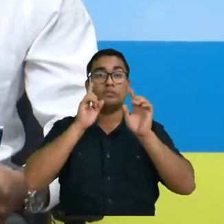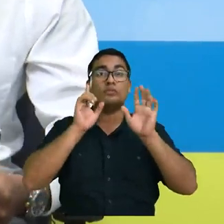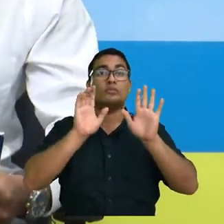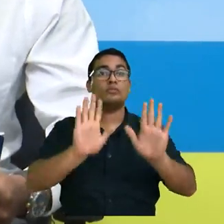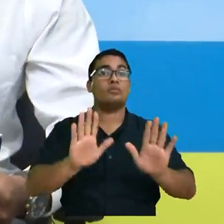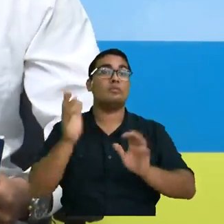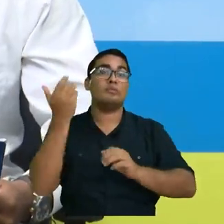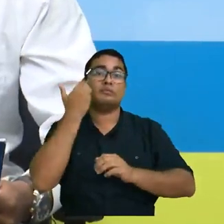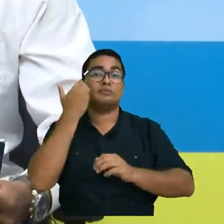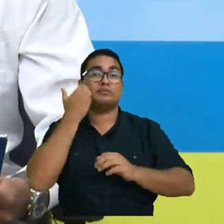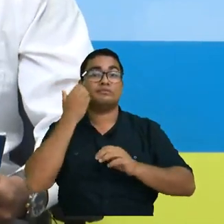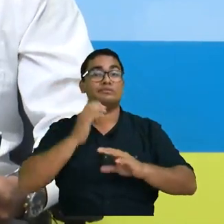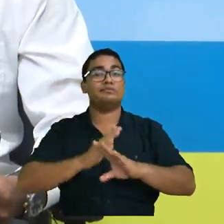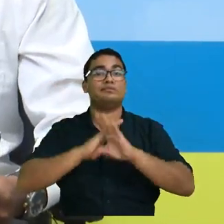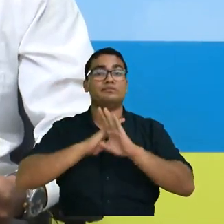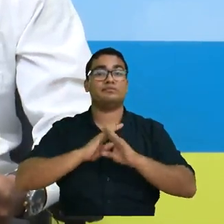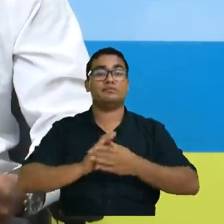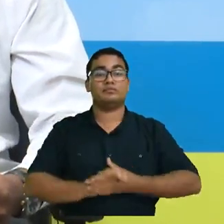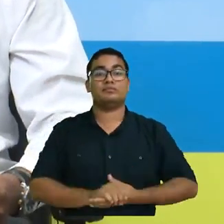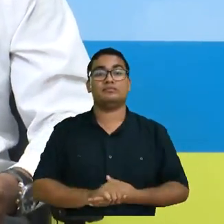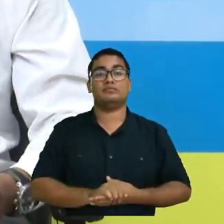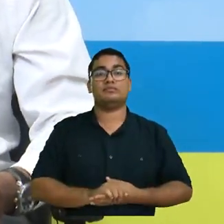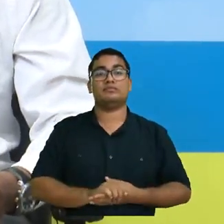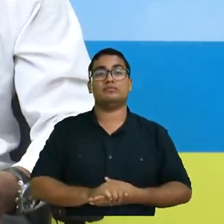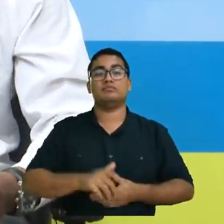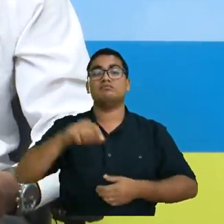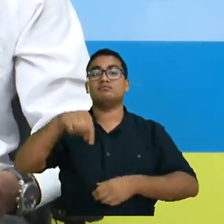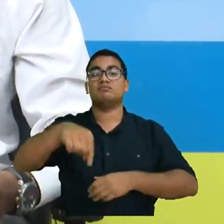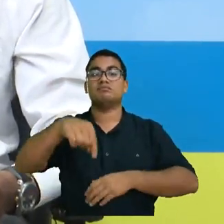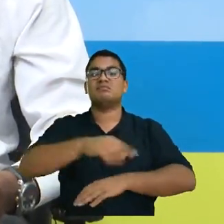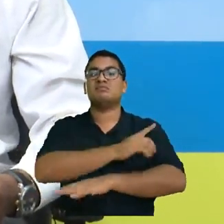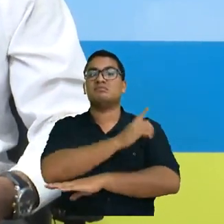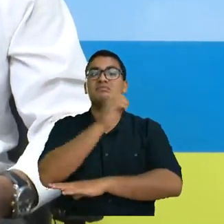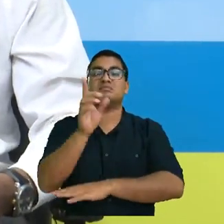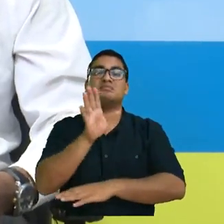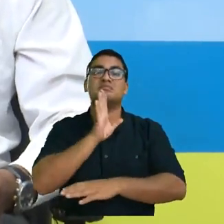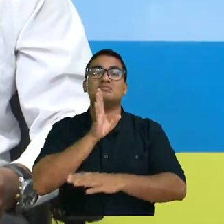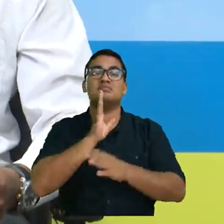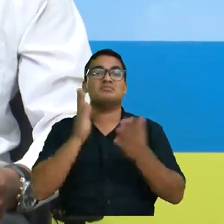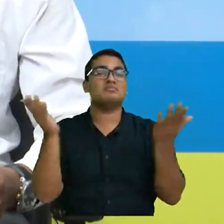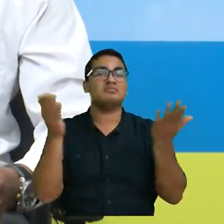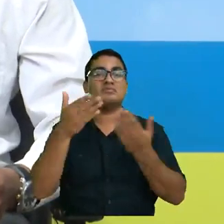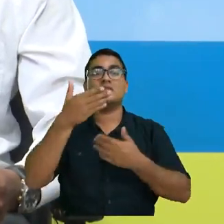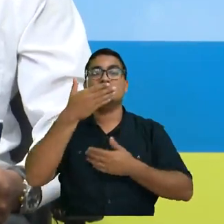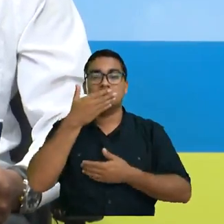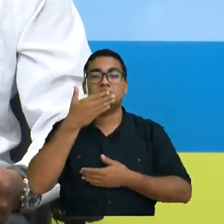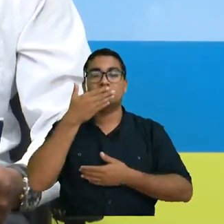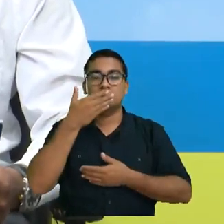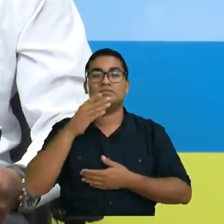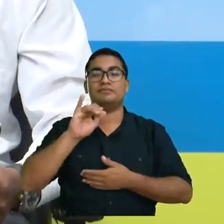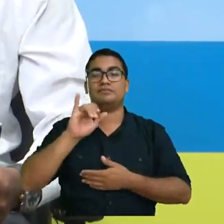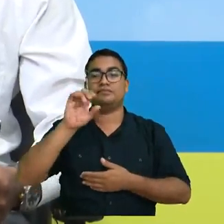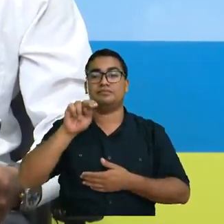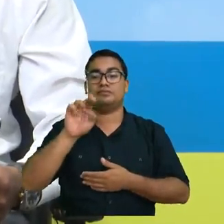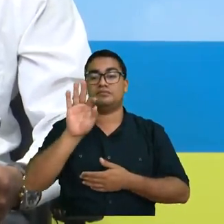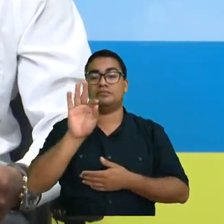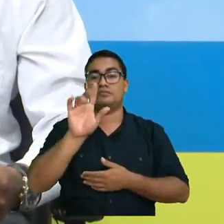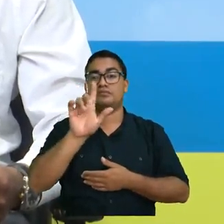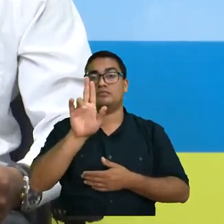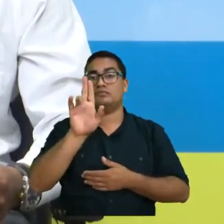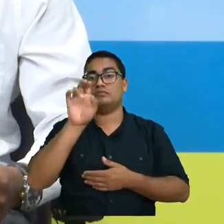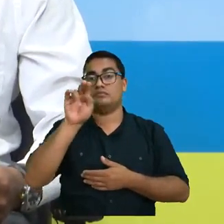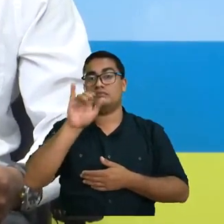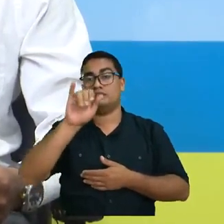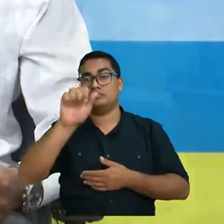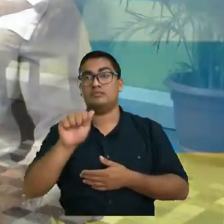enfermedades. El día de hoy precisamente vamos a hablar de la prevención de la influenza. Tenemos como invitado al doctor Javier Alfaro, quien